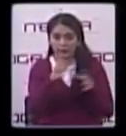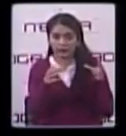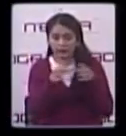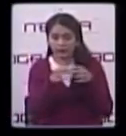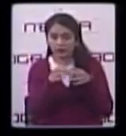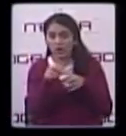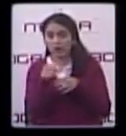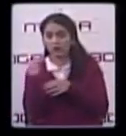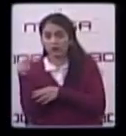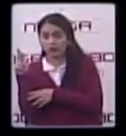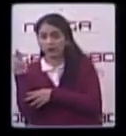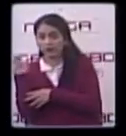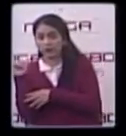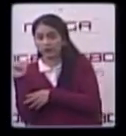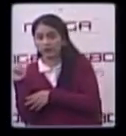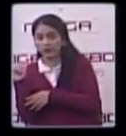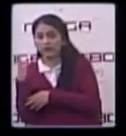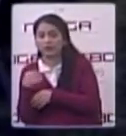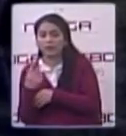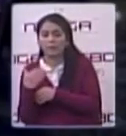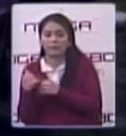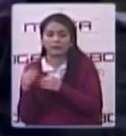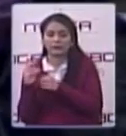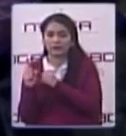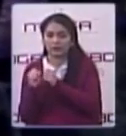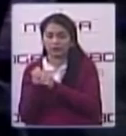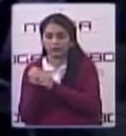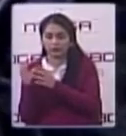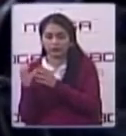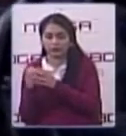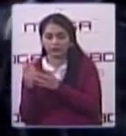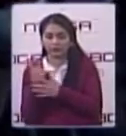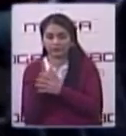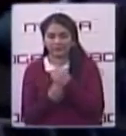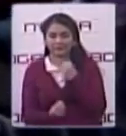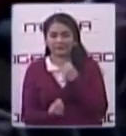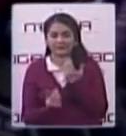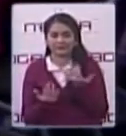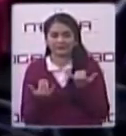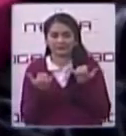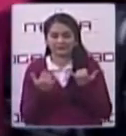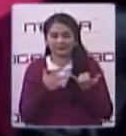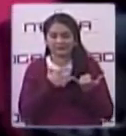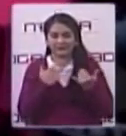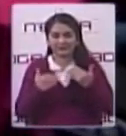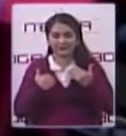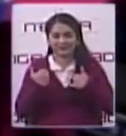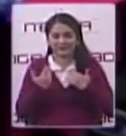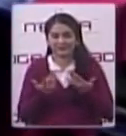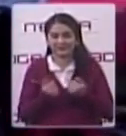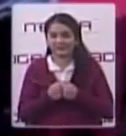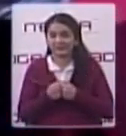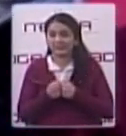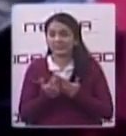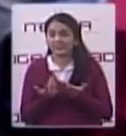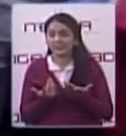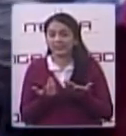dos motivos que coinciden. Y por eso tenemos el honor de tener acá a